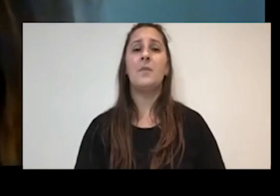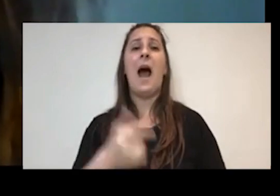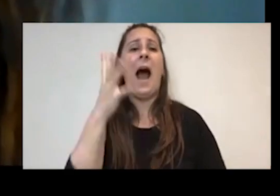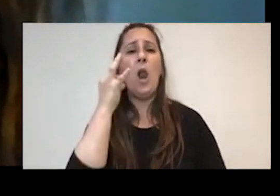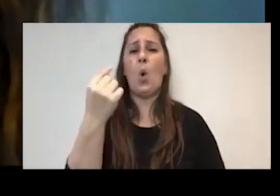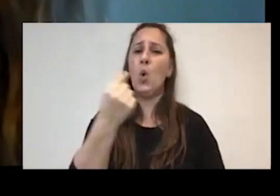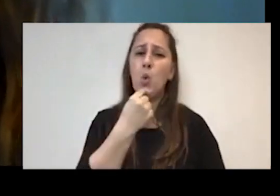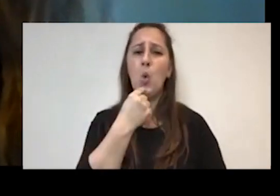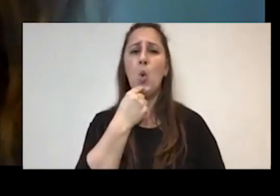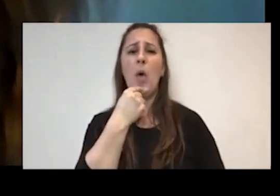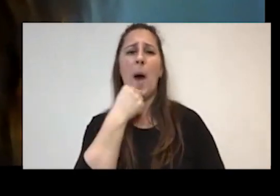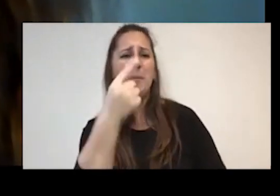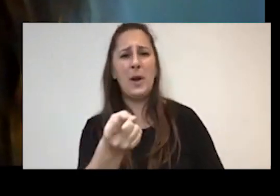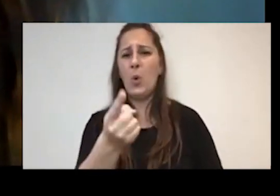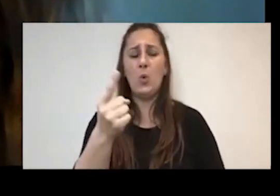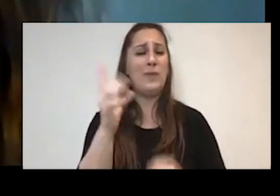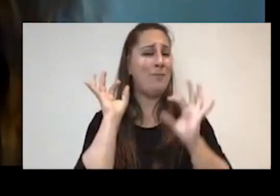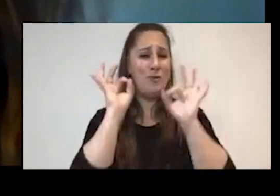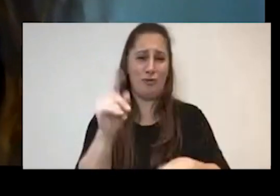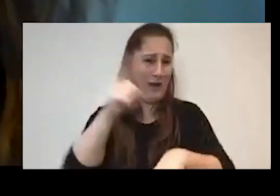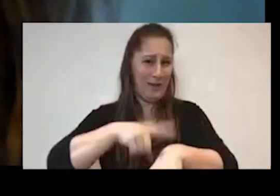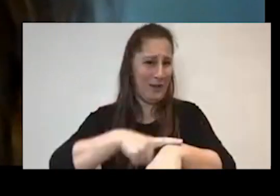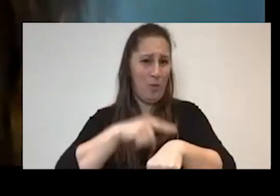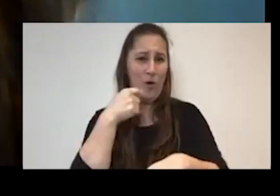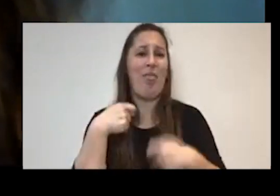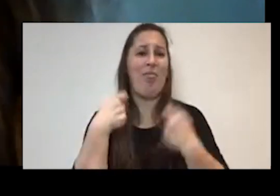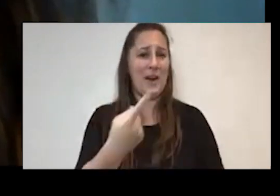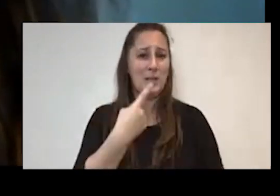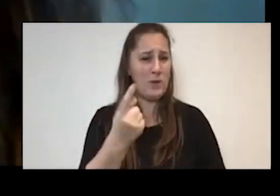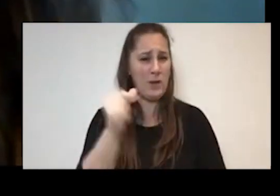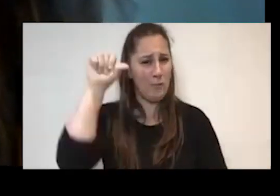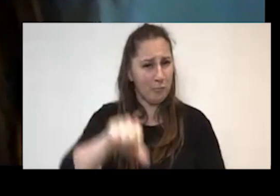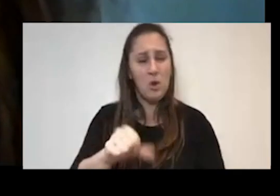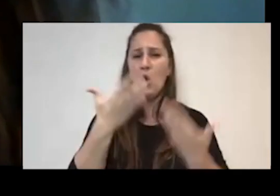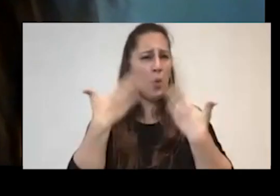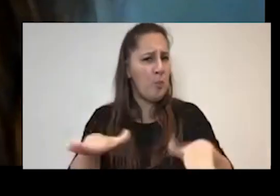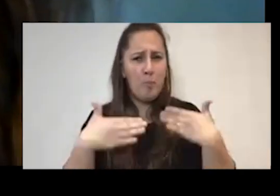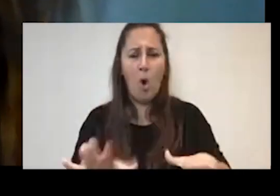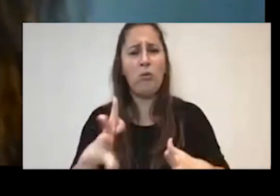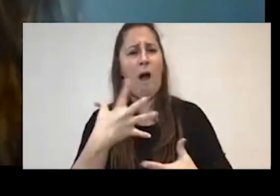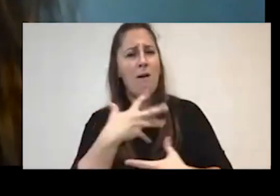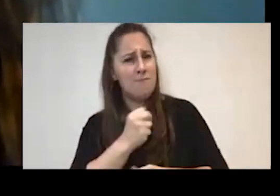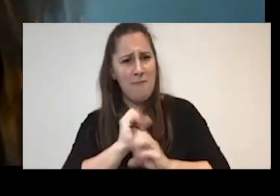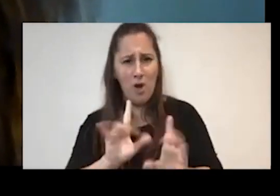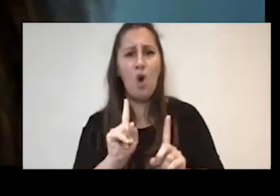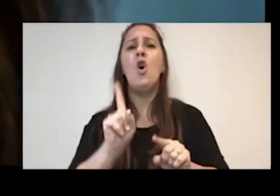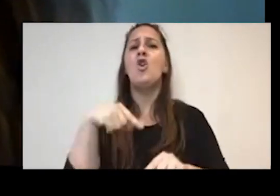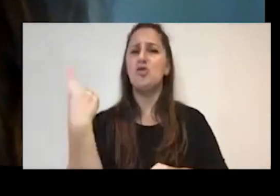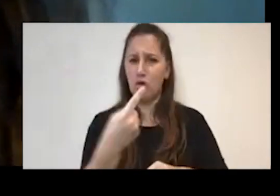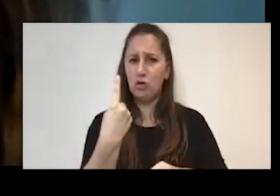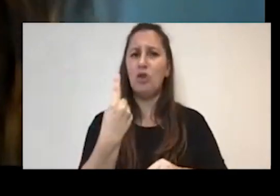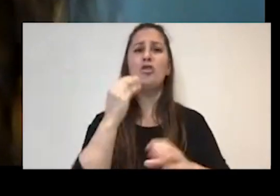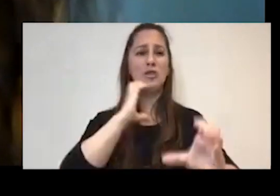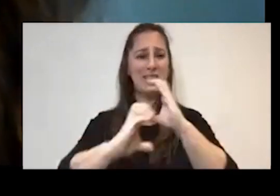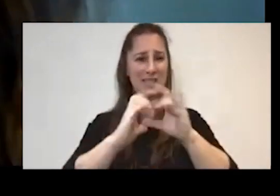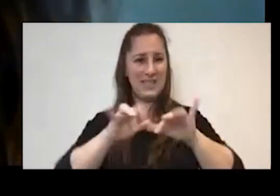alguna duda o pregunta que no lleguemos a responder en esta jornada, no se preocupen ni se angustien, nosotros vamos a copiar ahora en el